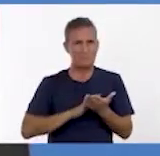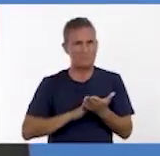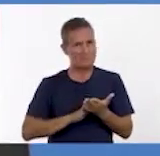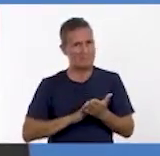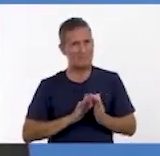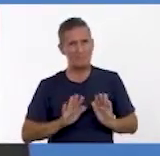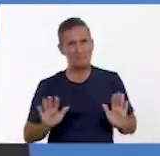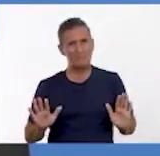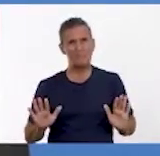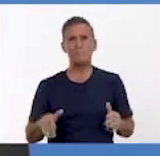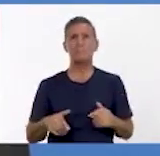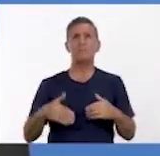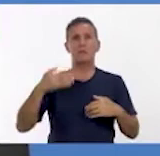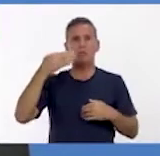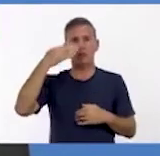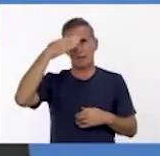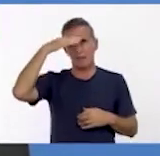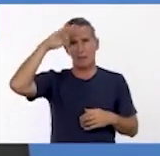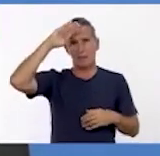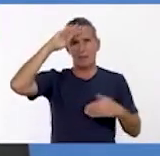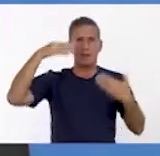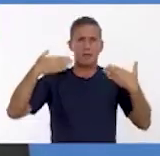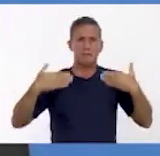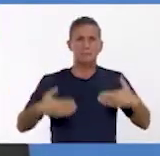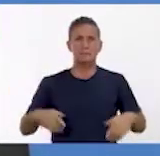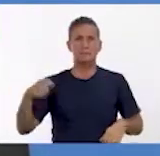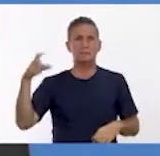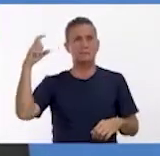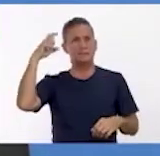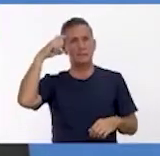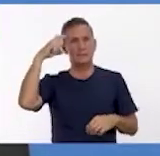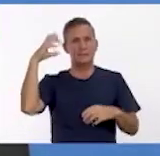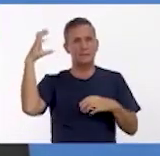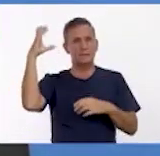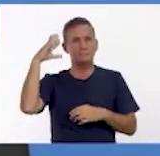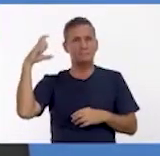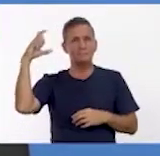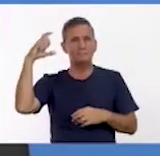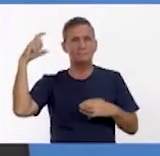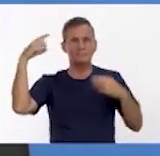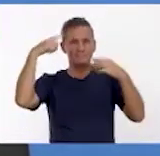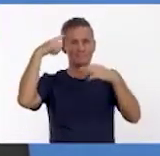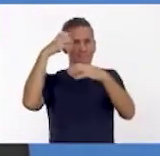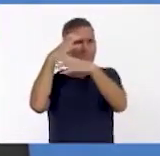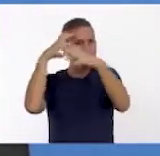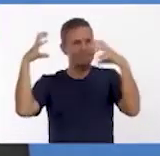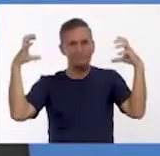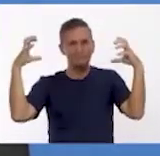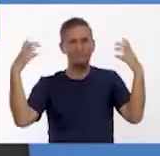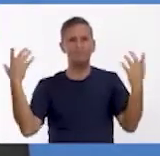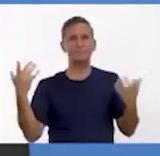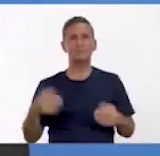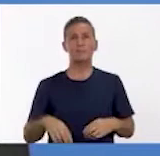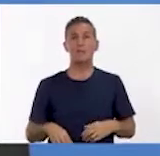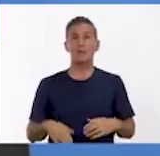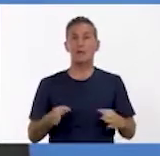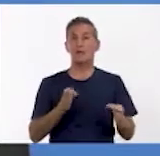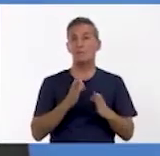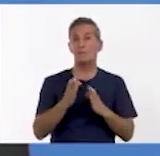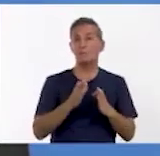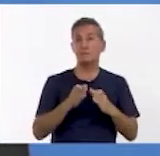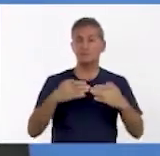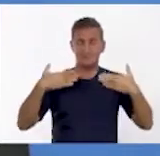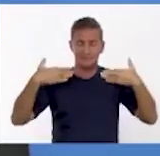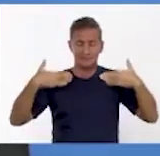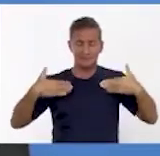salud, está la ciencia, en función de la salud humana, como ya hacíamos referencia